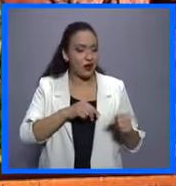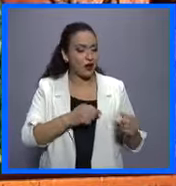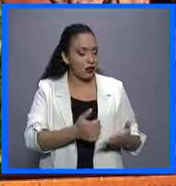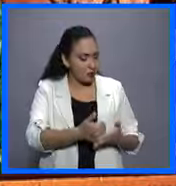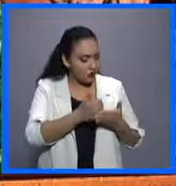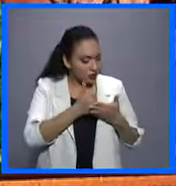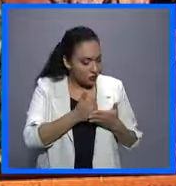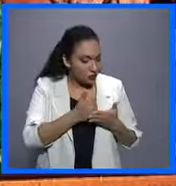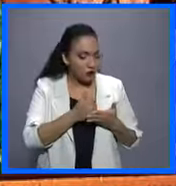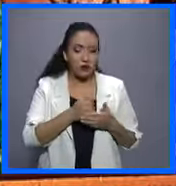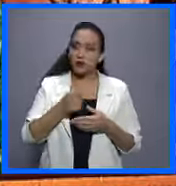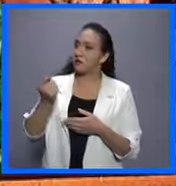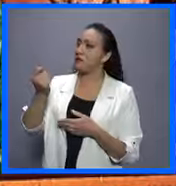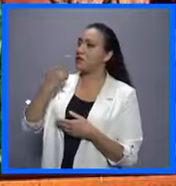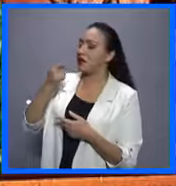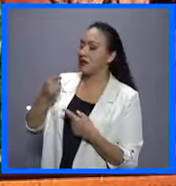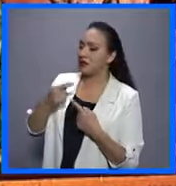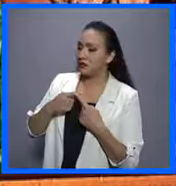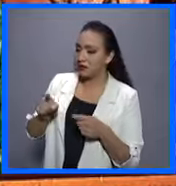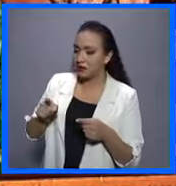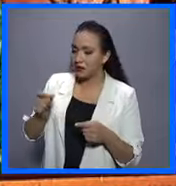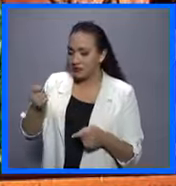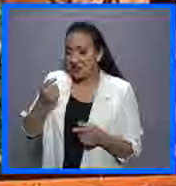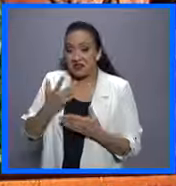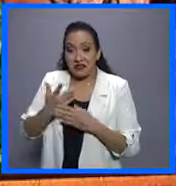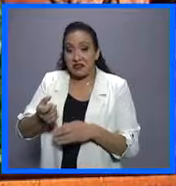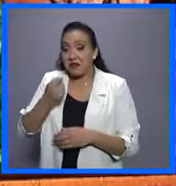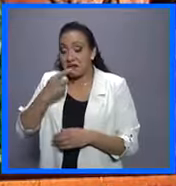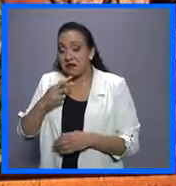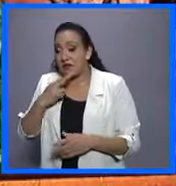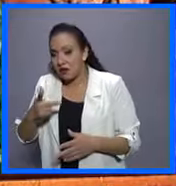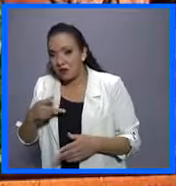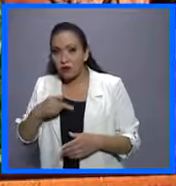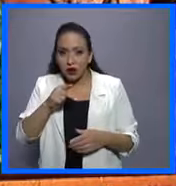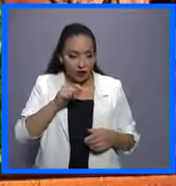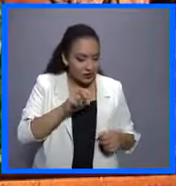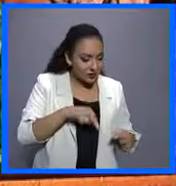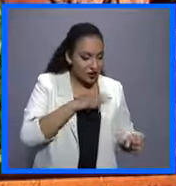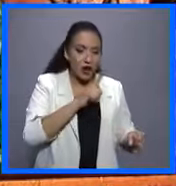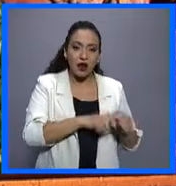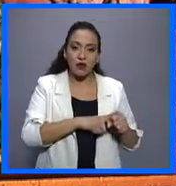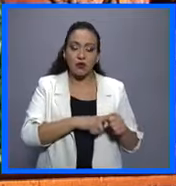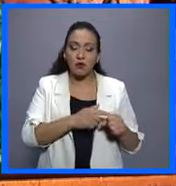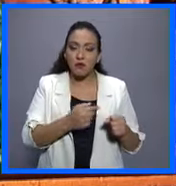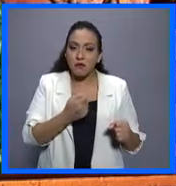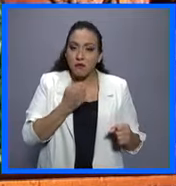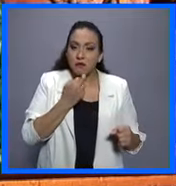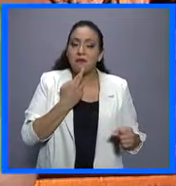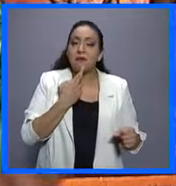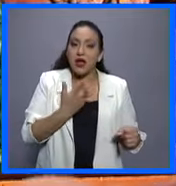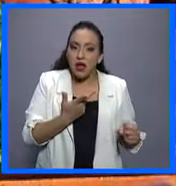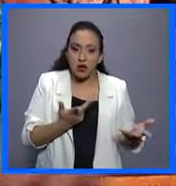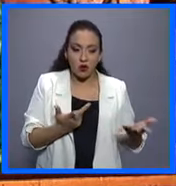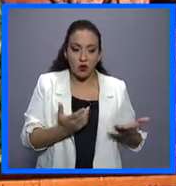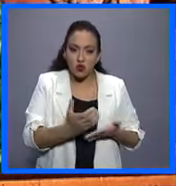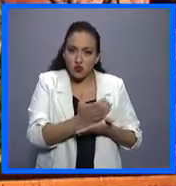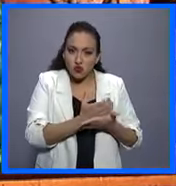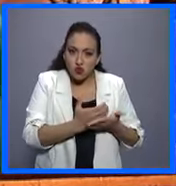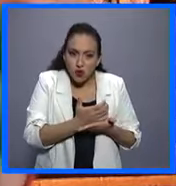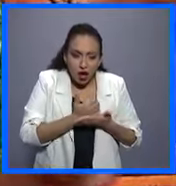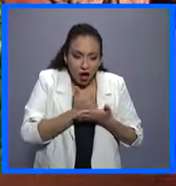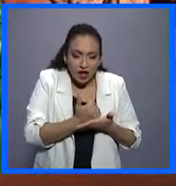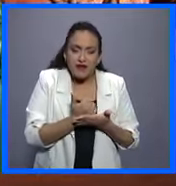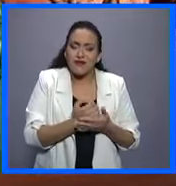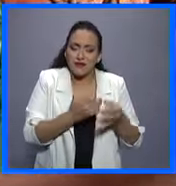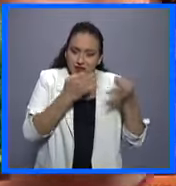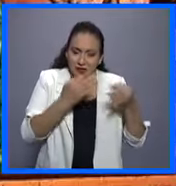parcialmente accesible para el grueso de la población, cómo es que resulta no ser tan eficiente o tan efectivo, y cómo es que esto otro que está